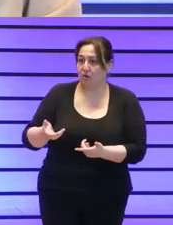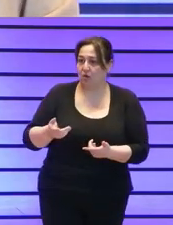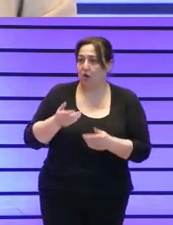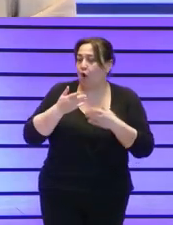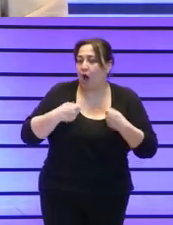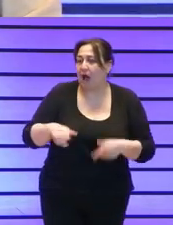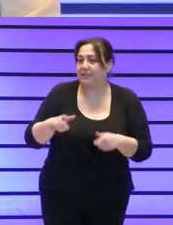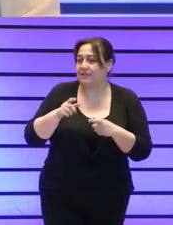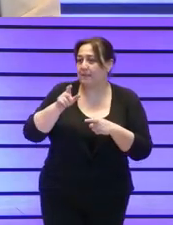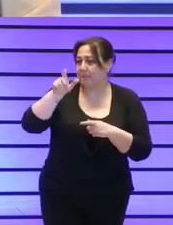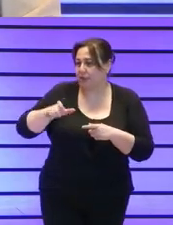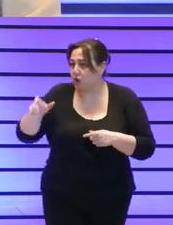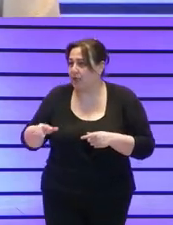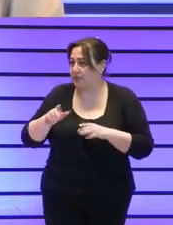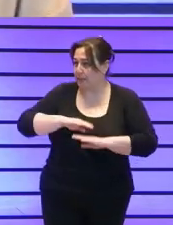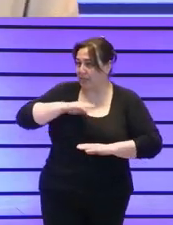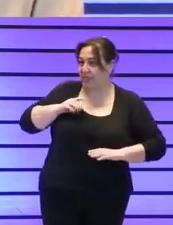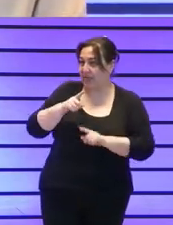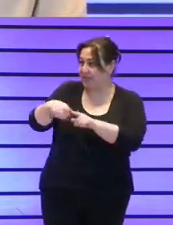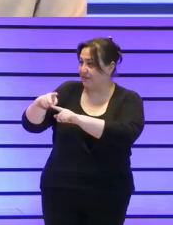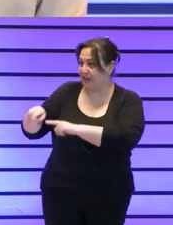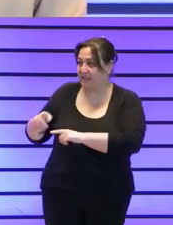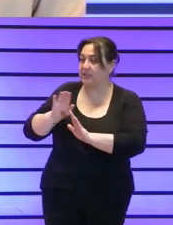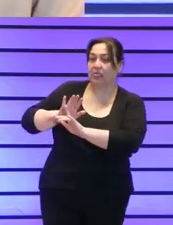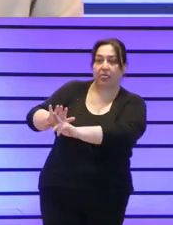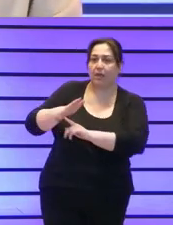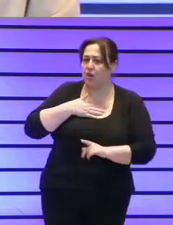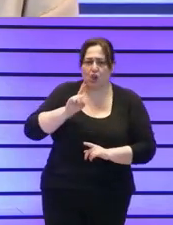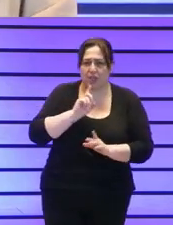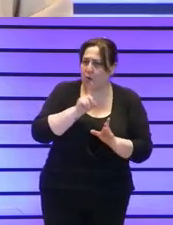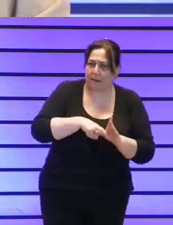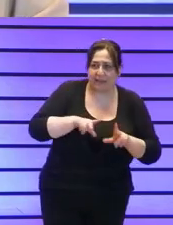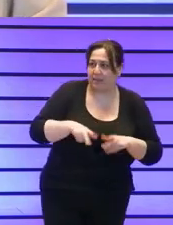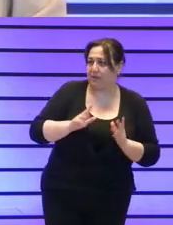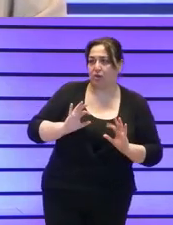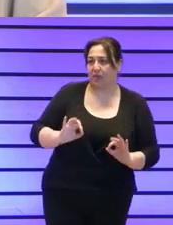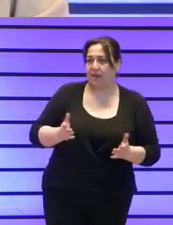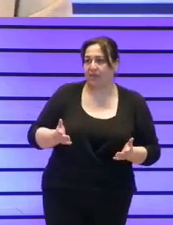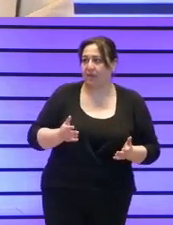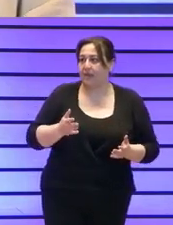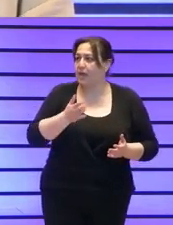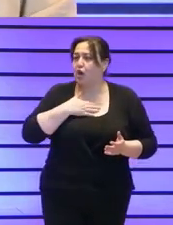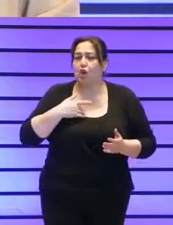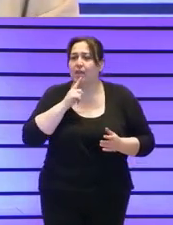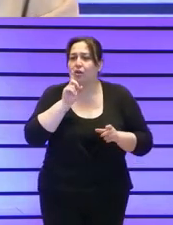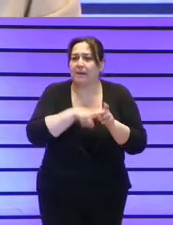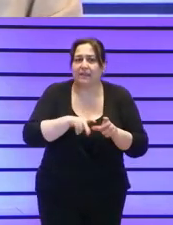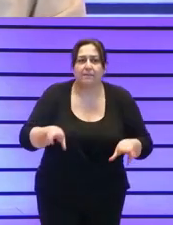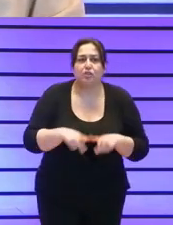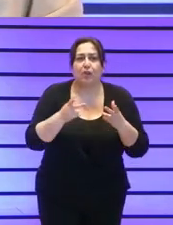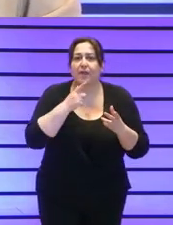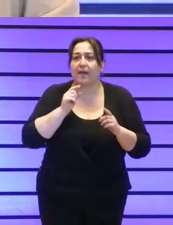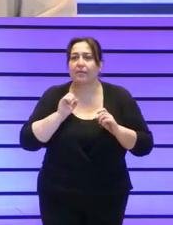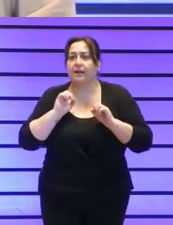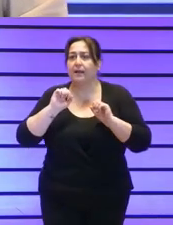desperdicia personas que tienen capacidades distintas. No queremos ser parte de una sociedad que desperdicia recursos naturales. No queremos ser parte de una sociedad